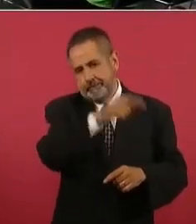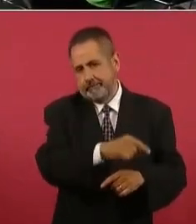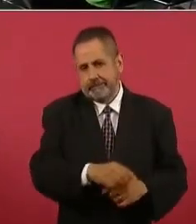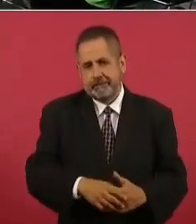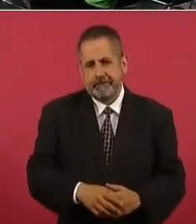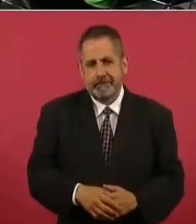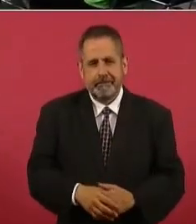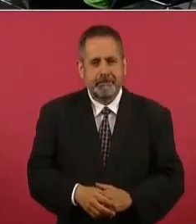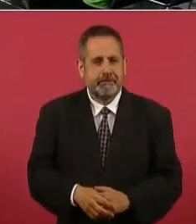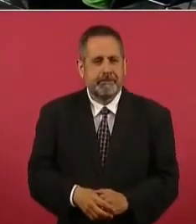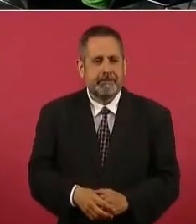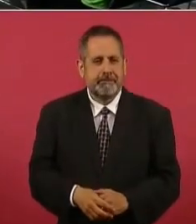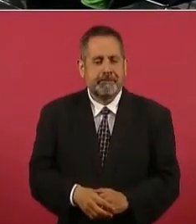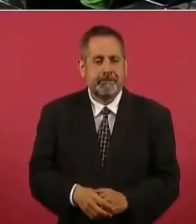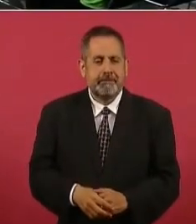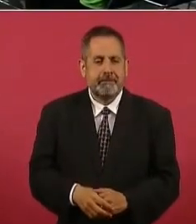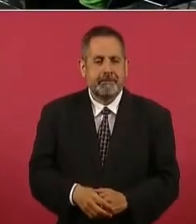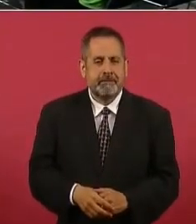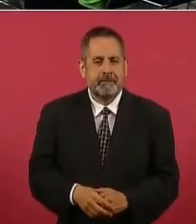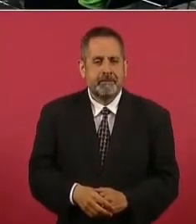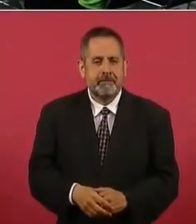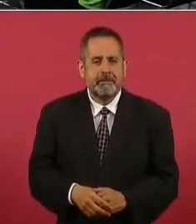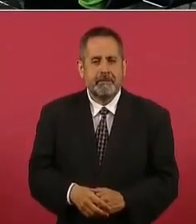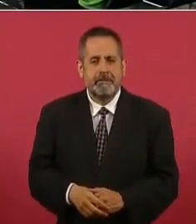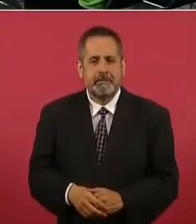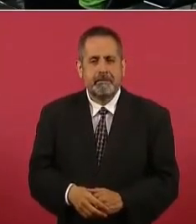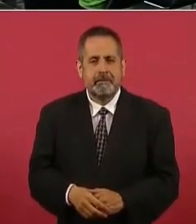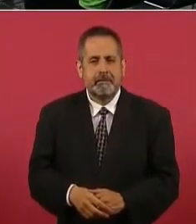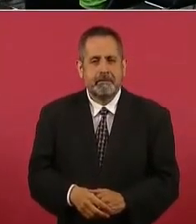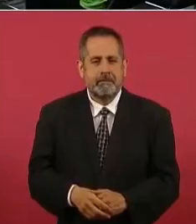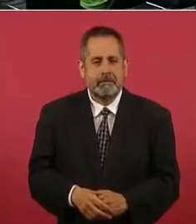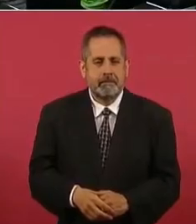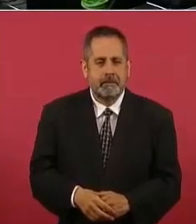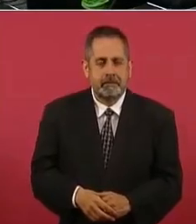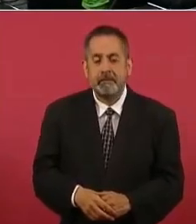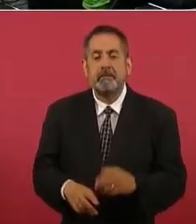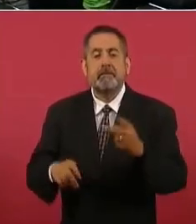En una segunda pregunta, señor presidente.